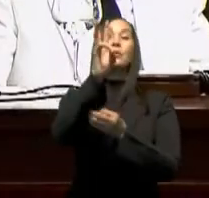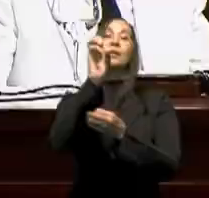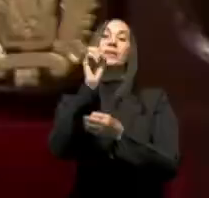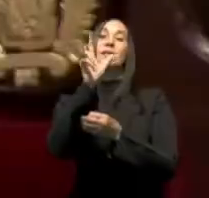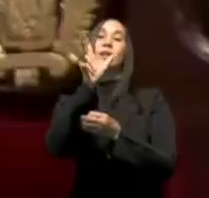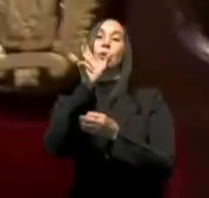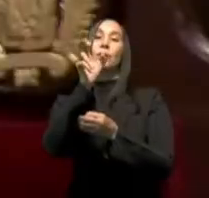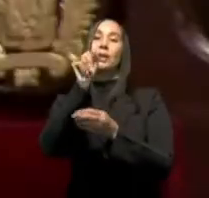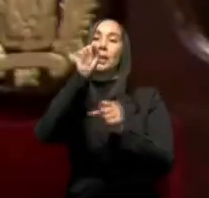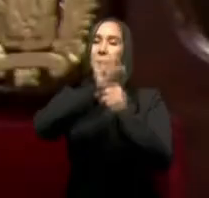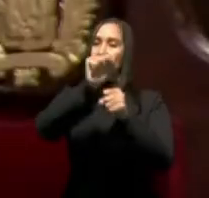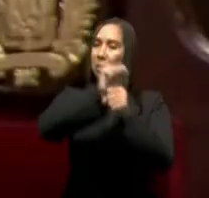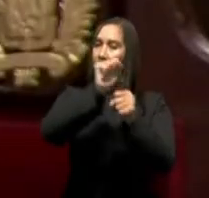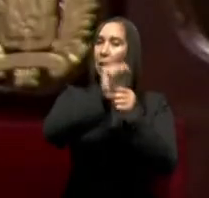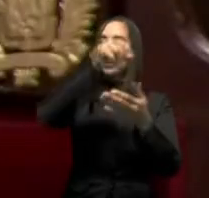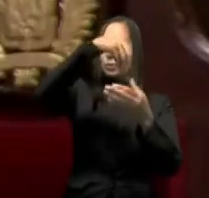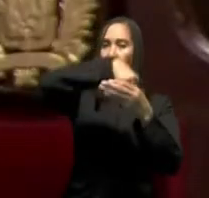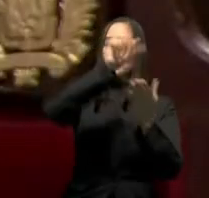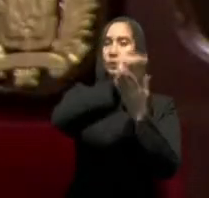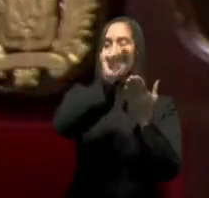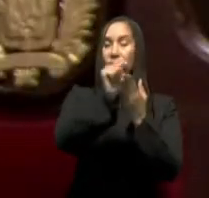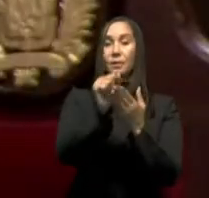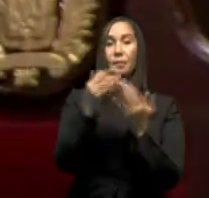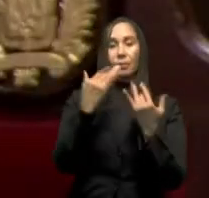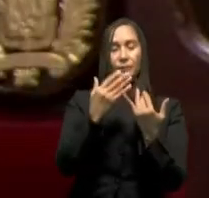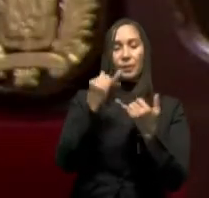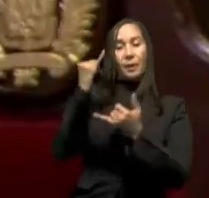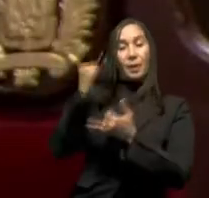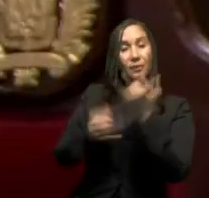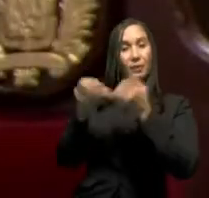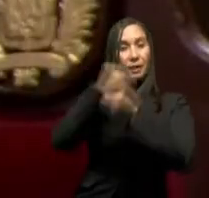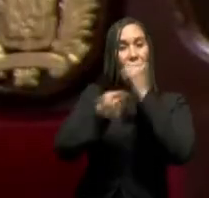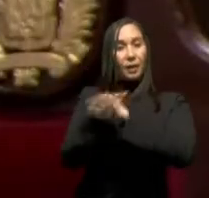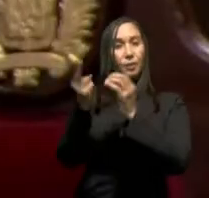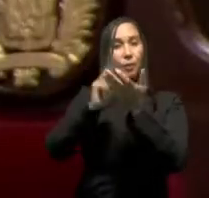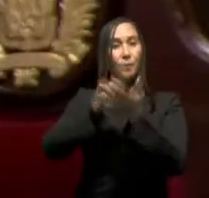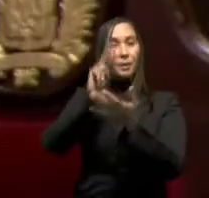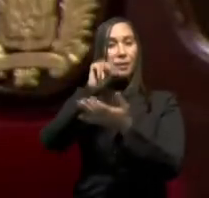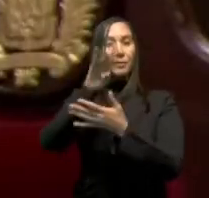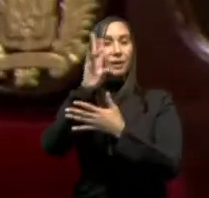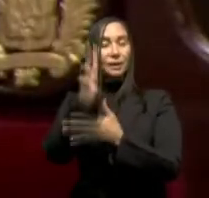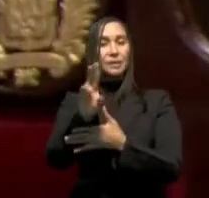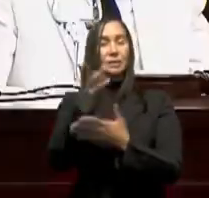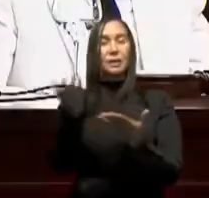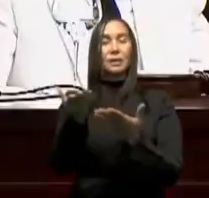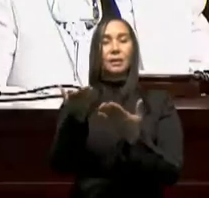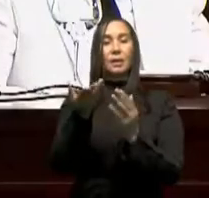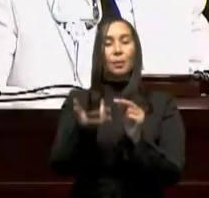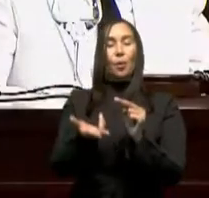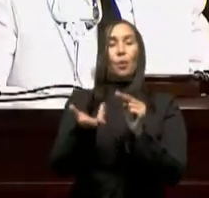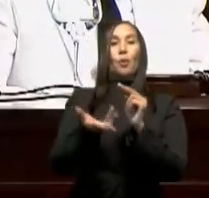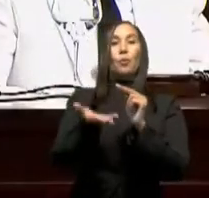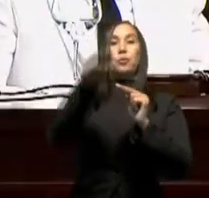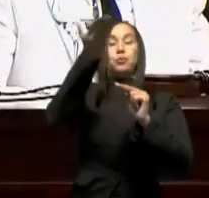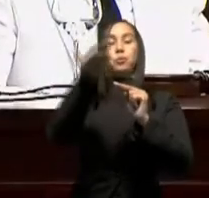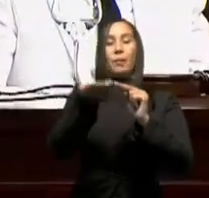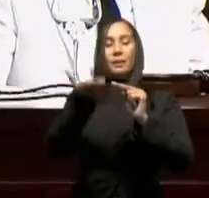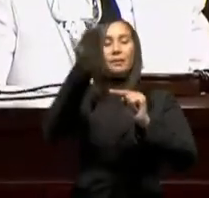megavatios aportando al sistema. Para finales del año 2027 tendremos una holgura o excedente en